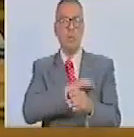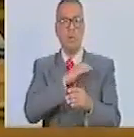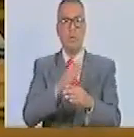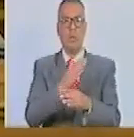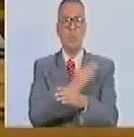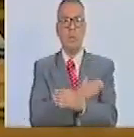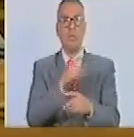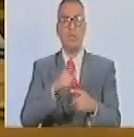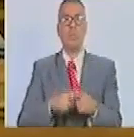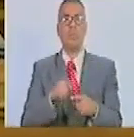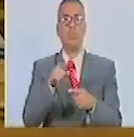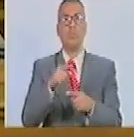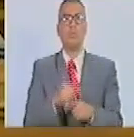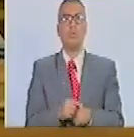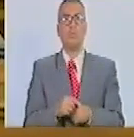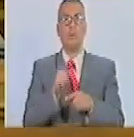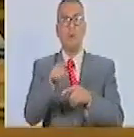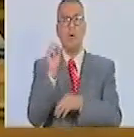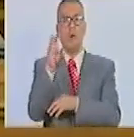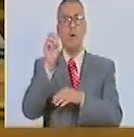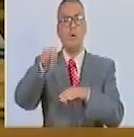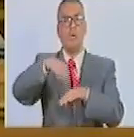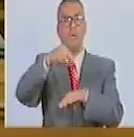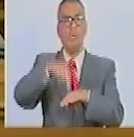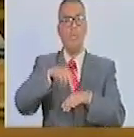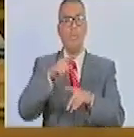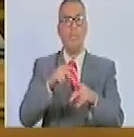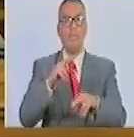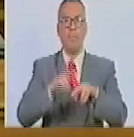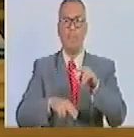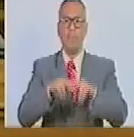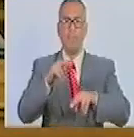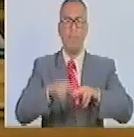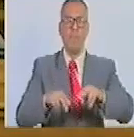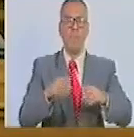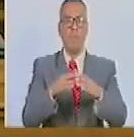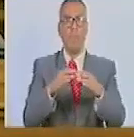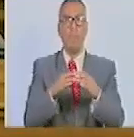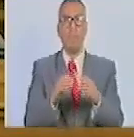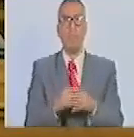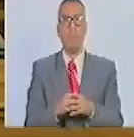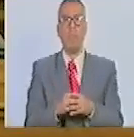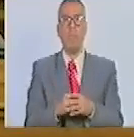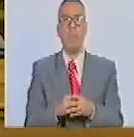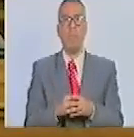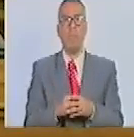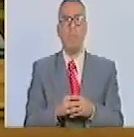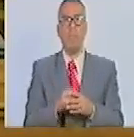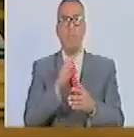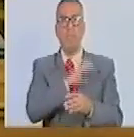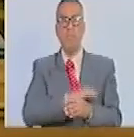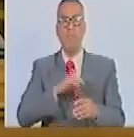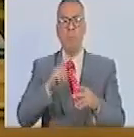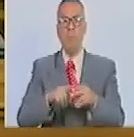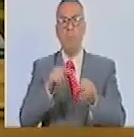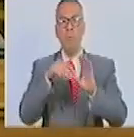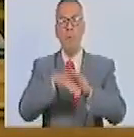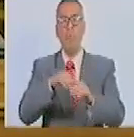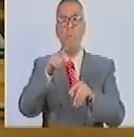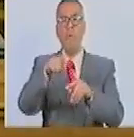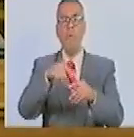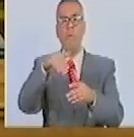preliminar de esta Asamblea Nacional para la conformación del Comité de